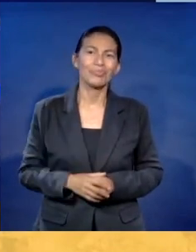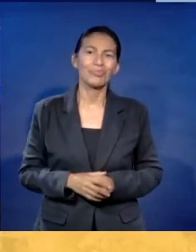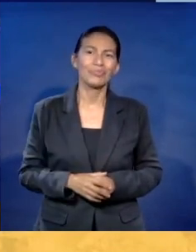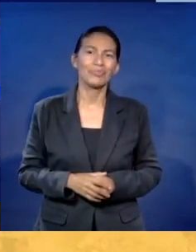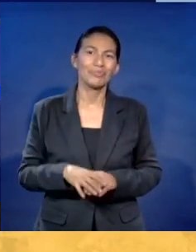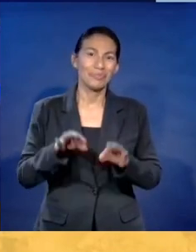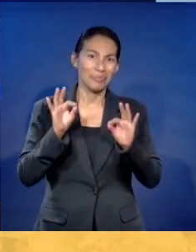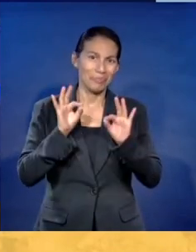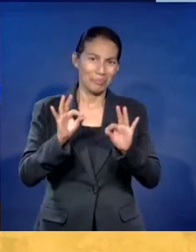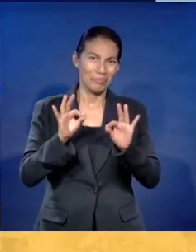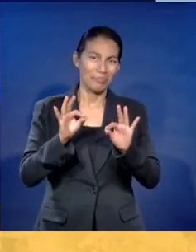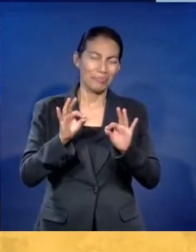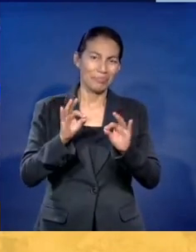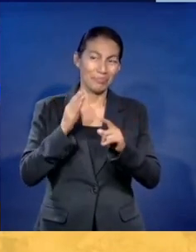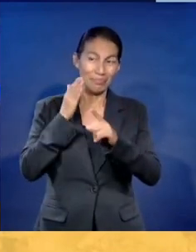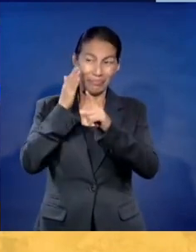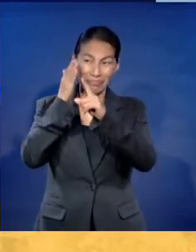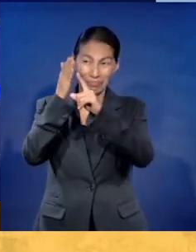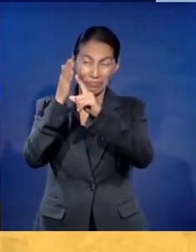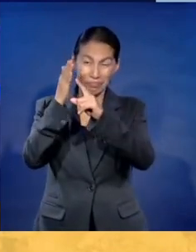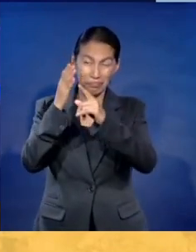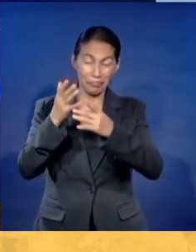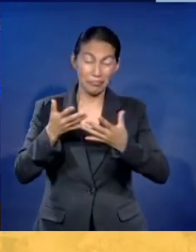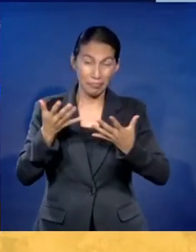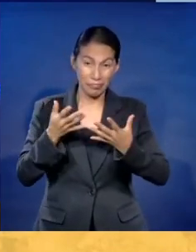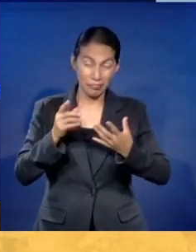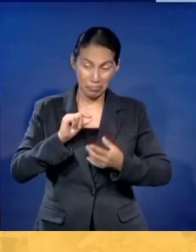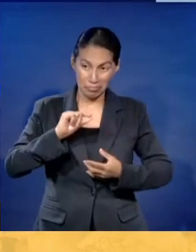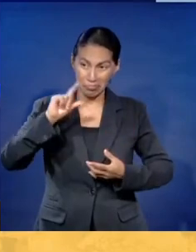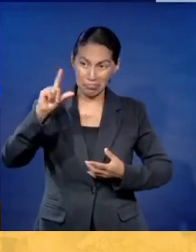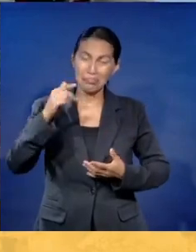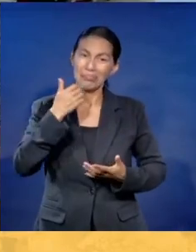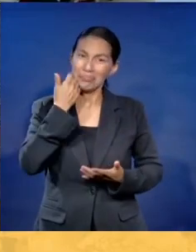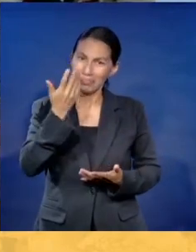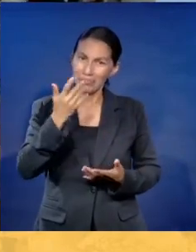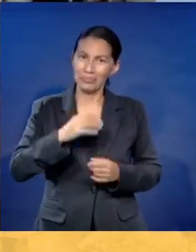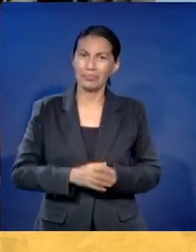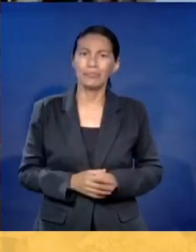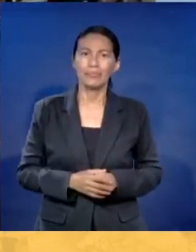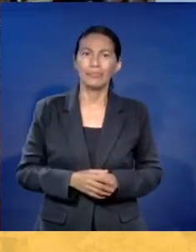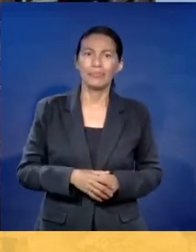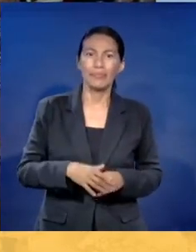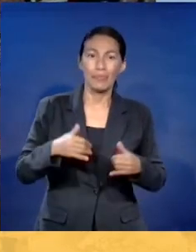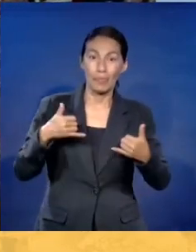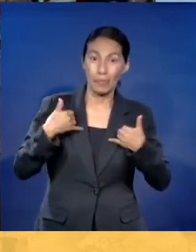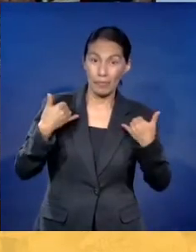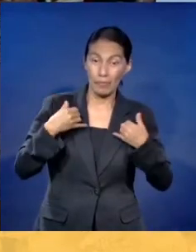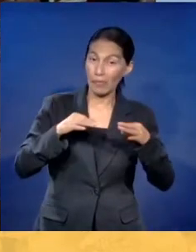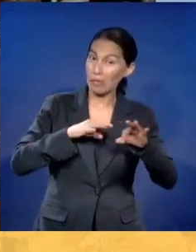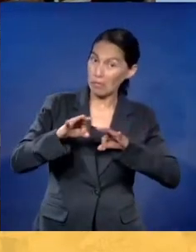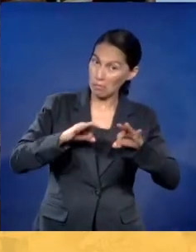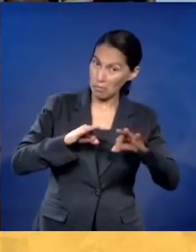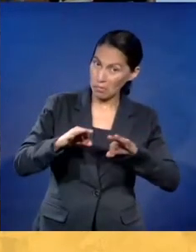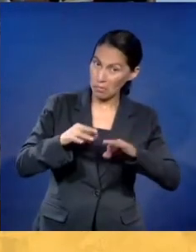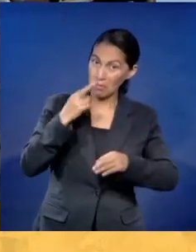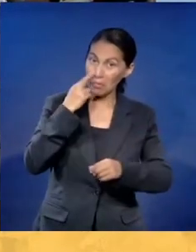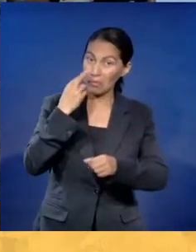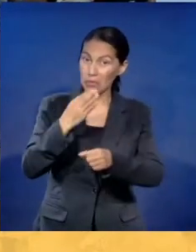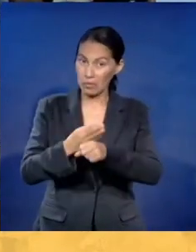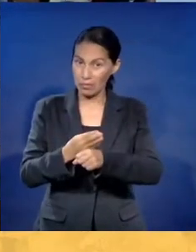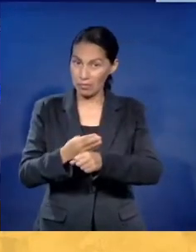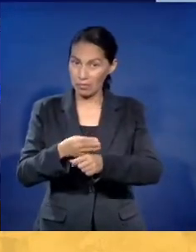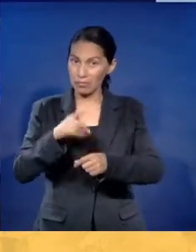tiene sueños y aspiraciones si el muchacho trabaja palomita es laborioso y responsable